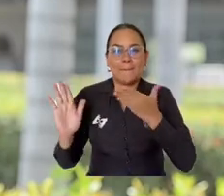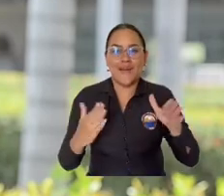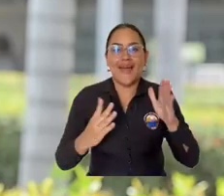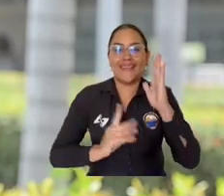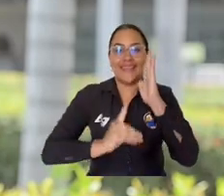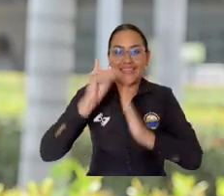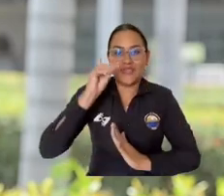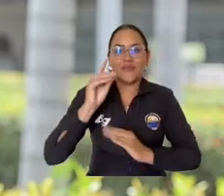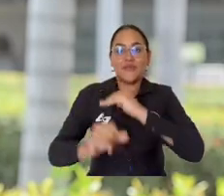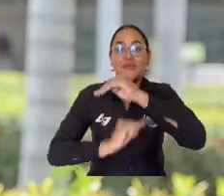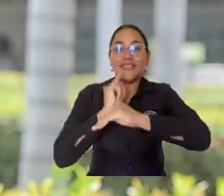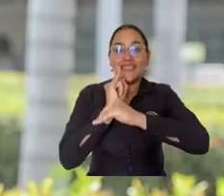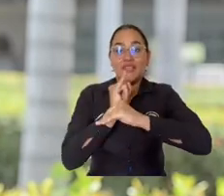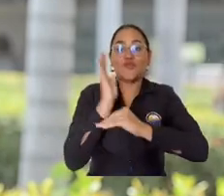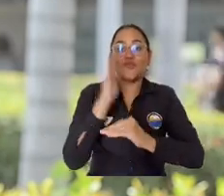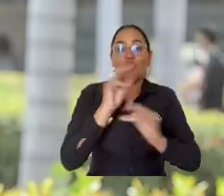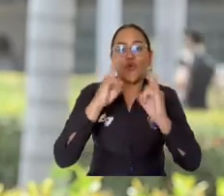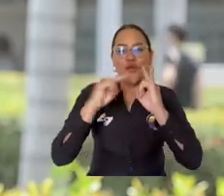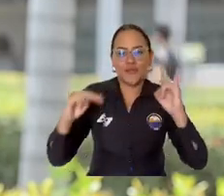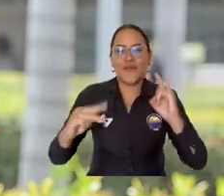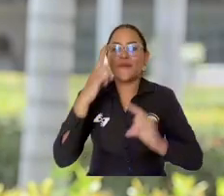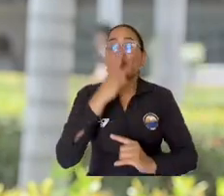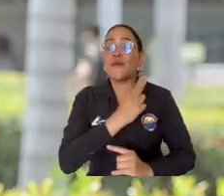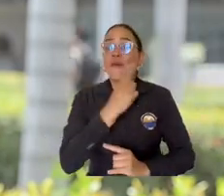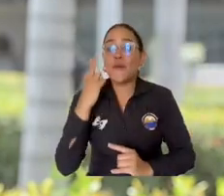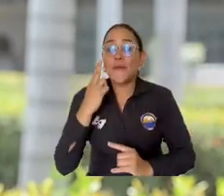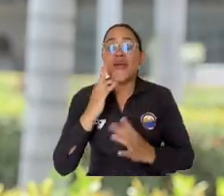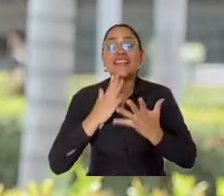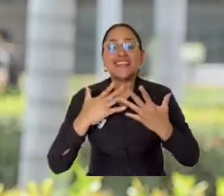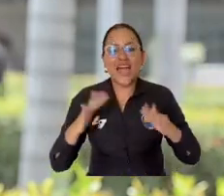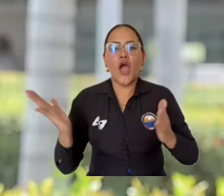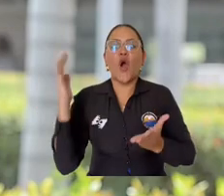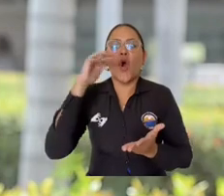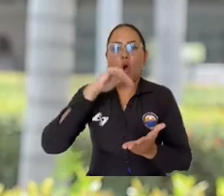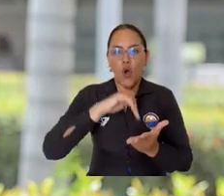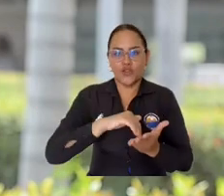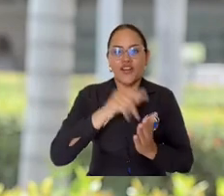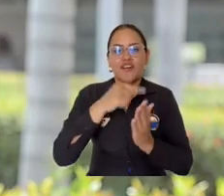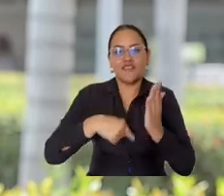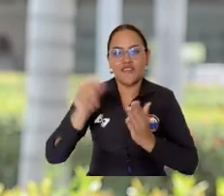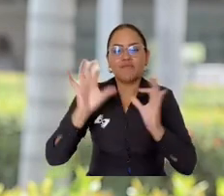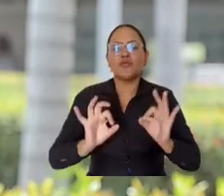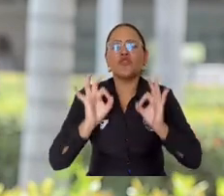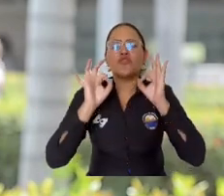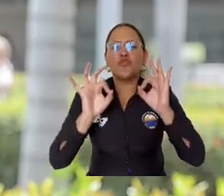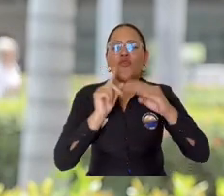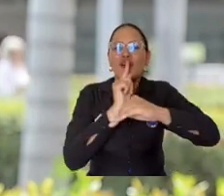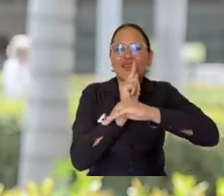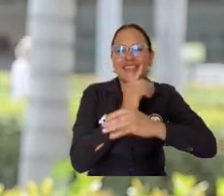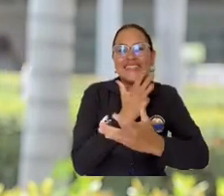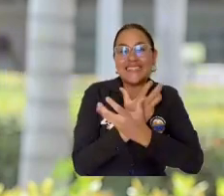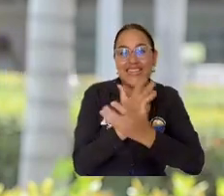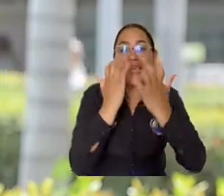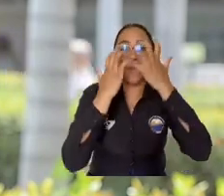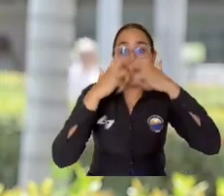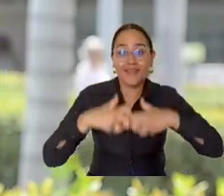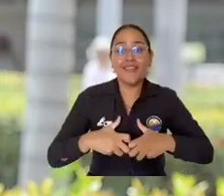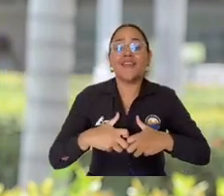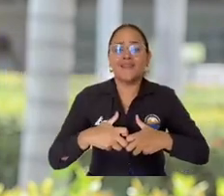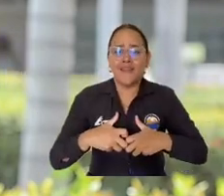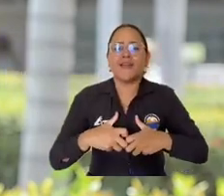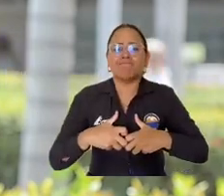En cumplimiento del Plan de Desarrollo Institucional Unimagdalena Comprometida, reacreditar la Facultad de Ciencias Empresariales y